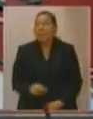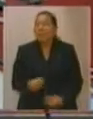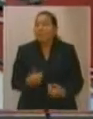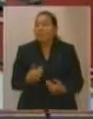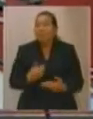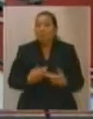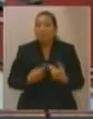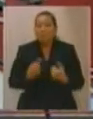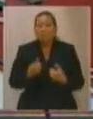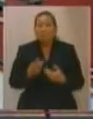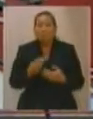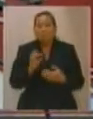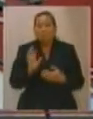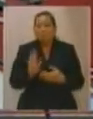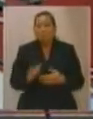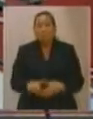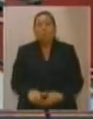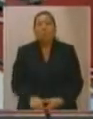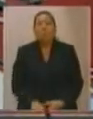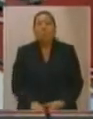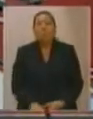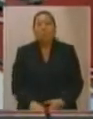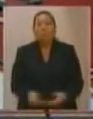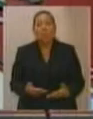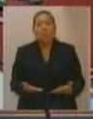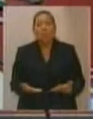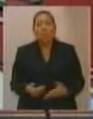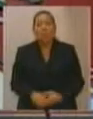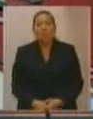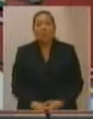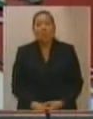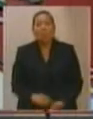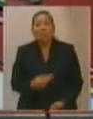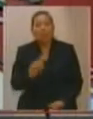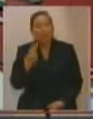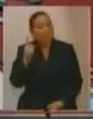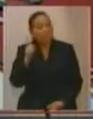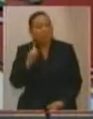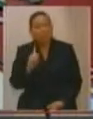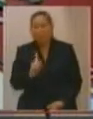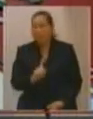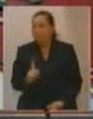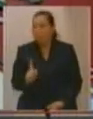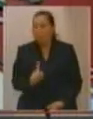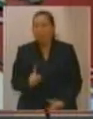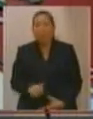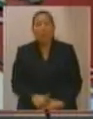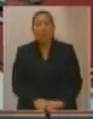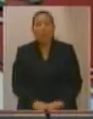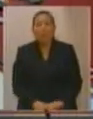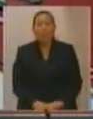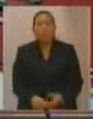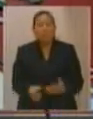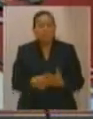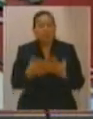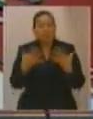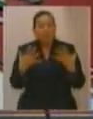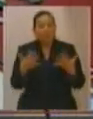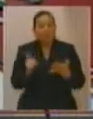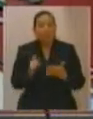que recurrir para su fundamentación a aspectos de carácter religioso, señor presidente. Y es el hecho que el